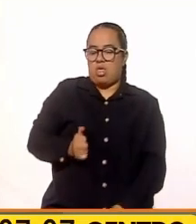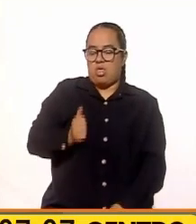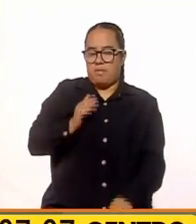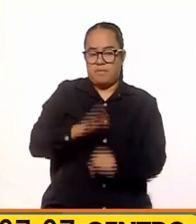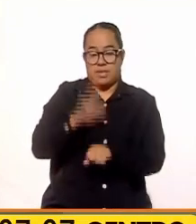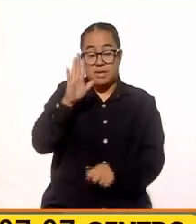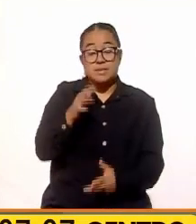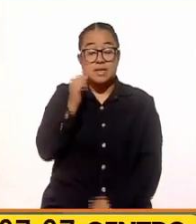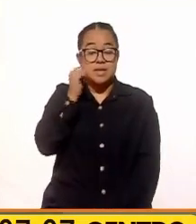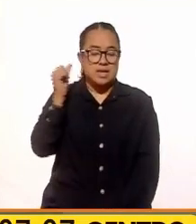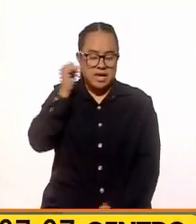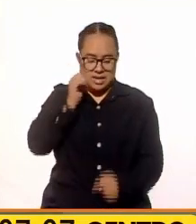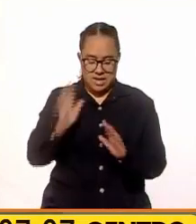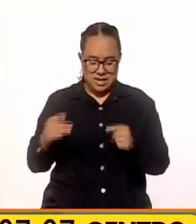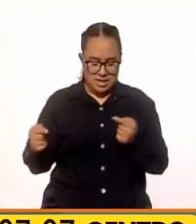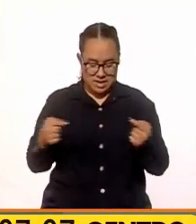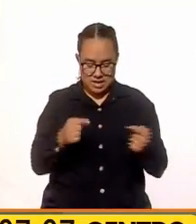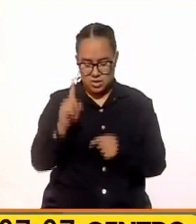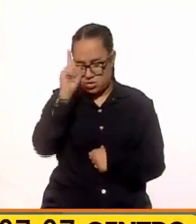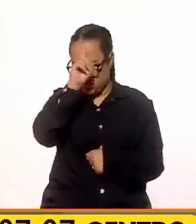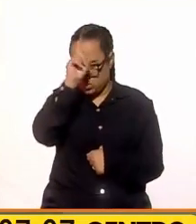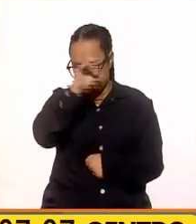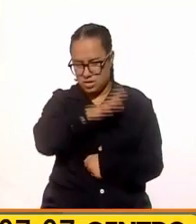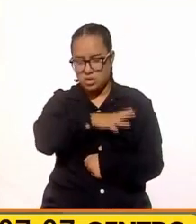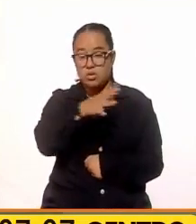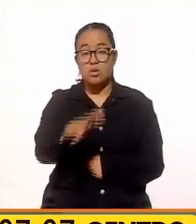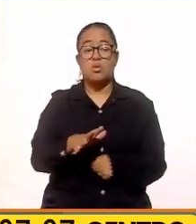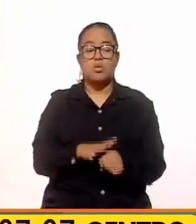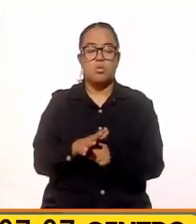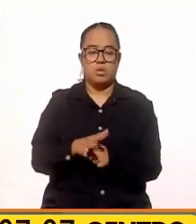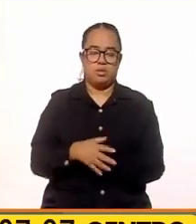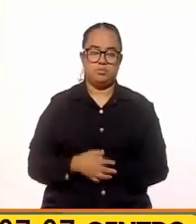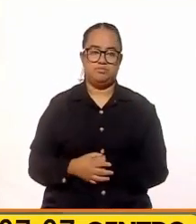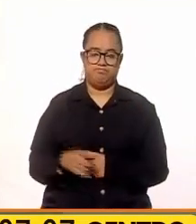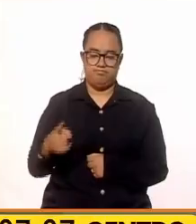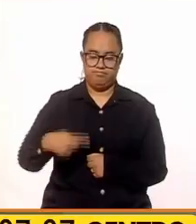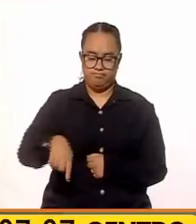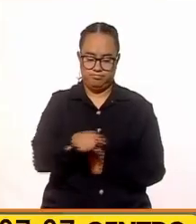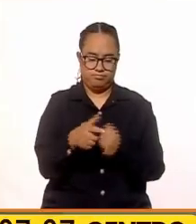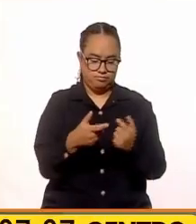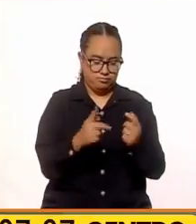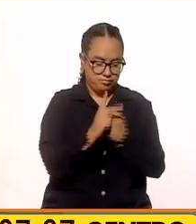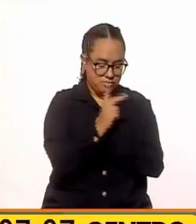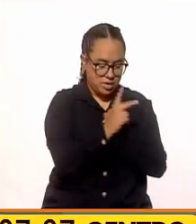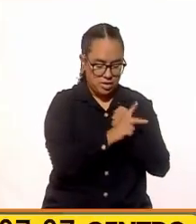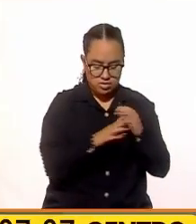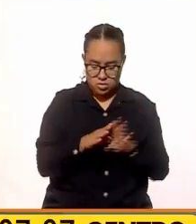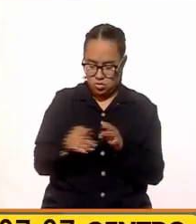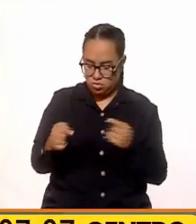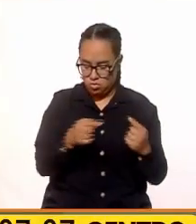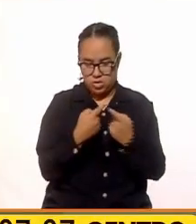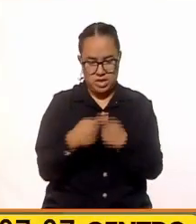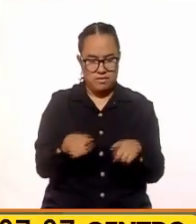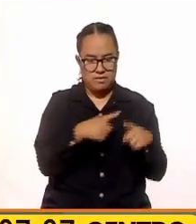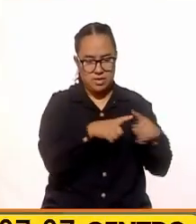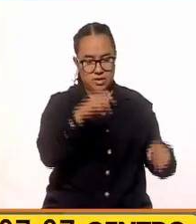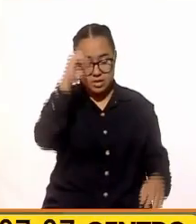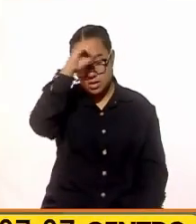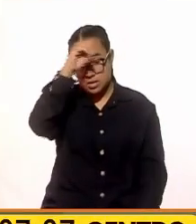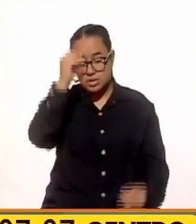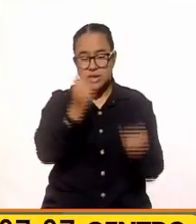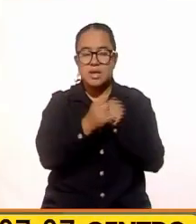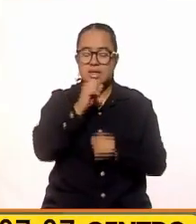debatió ayer en el Consejo General es la oposición de un sector de países, incluyendo esta importante declaración que encabeza